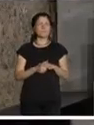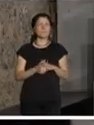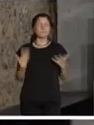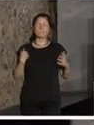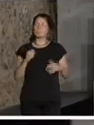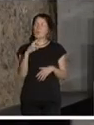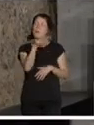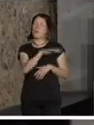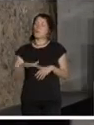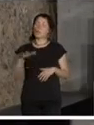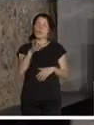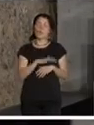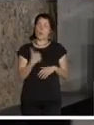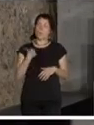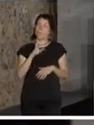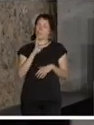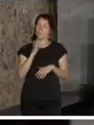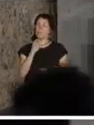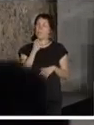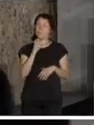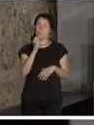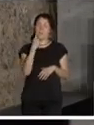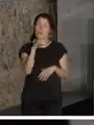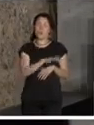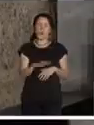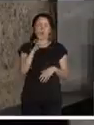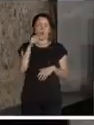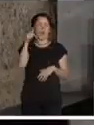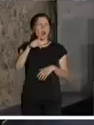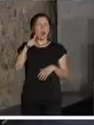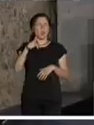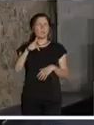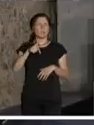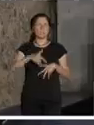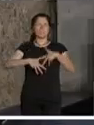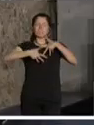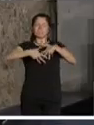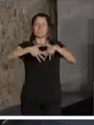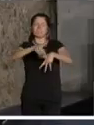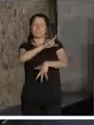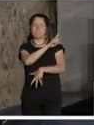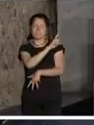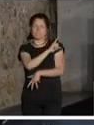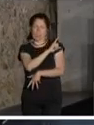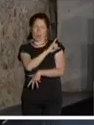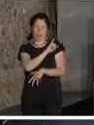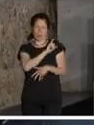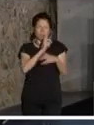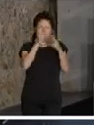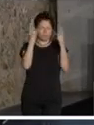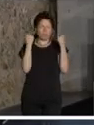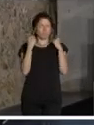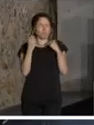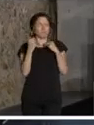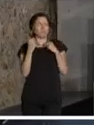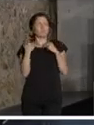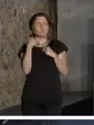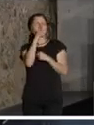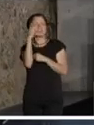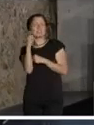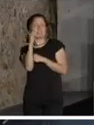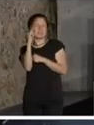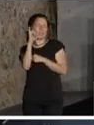fue uno de los primeros lugares decía por donde entraron las tropas sublevadas las tropas al mando de